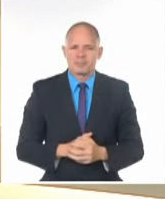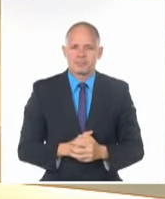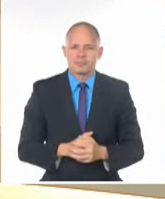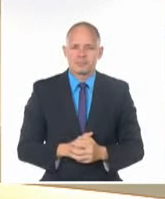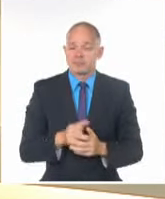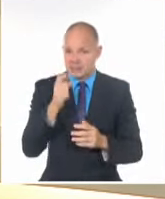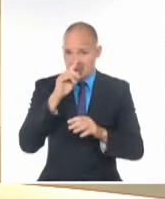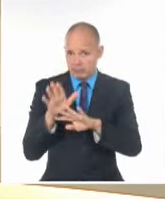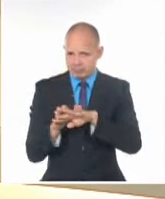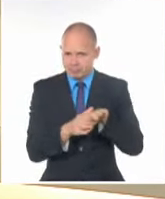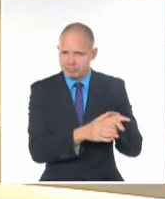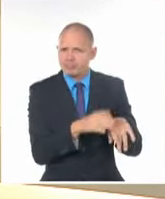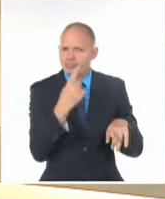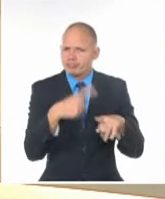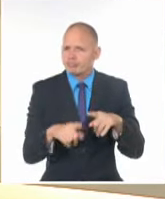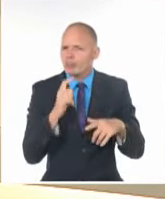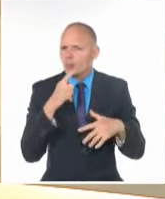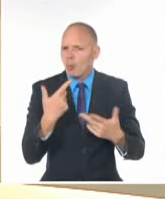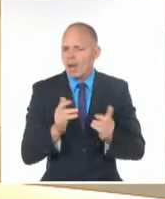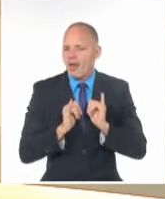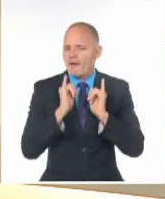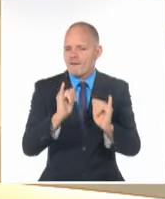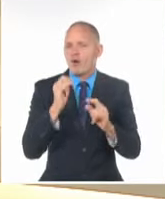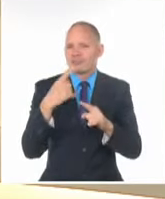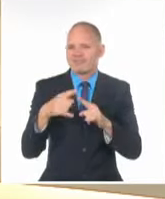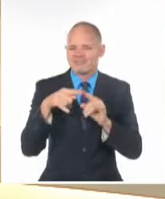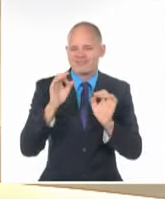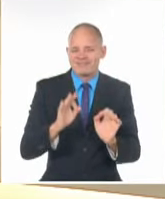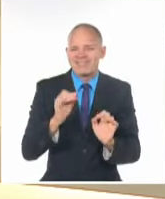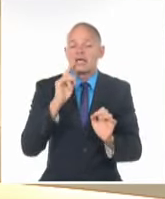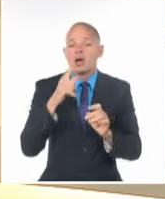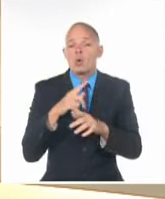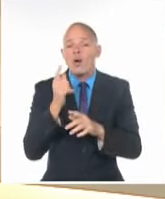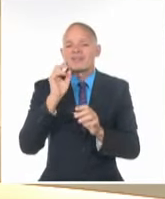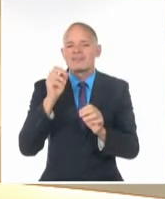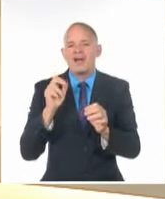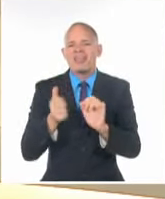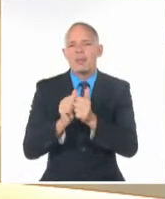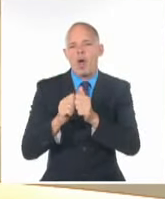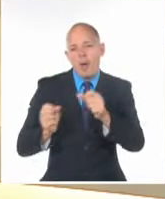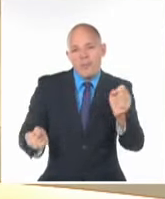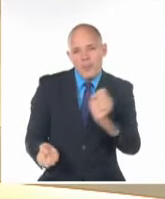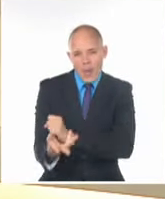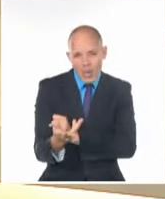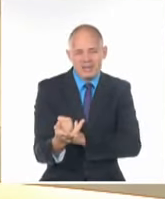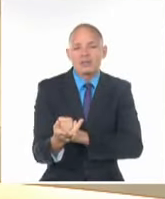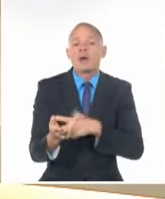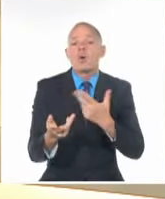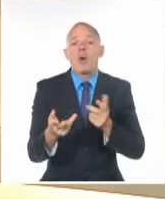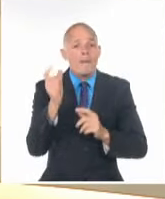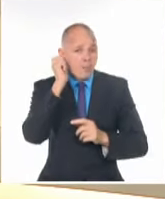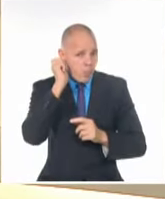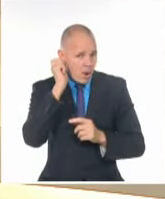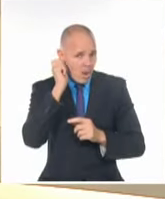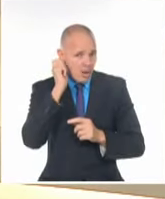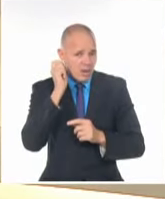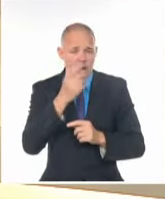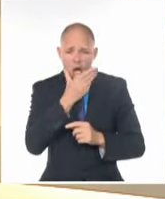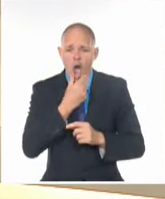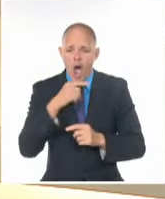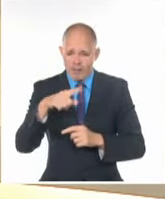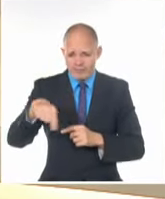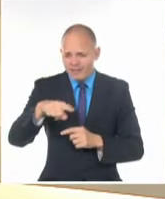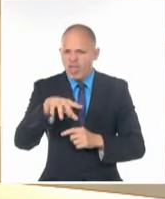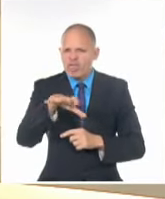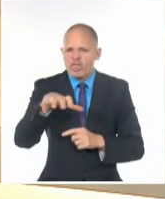Continuamos con otras noticias. La final de las pequeñas ligas del softball femenino tiene por sede al norteño municipio de La Palma, en Pinar del Río.